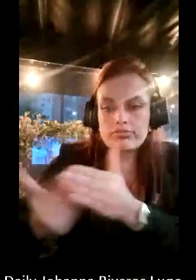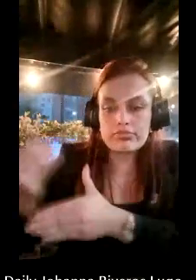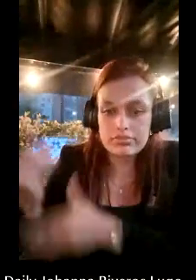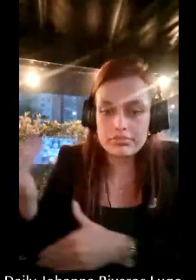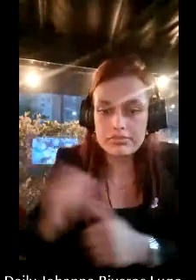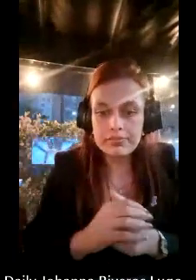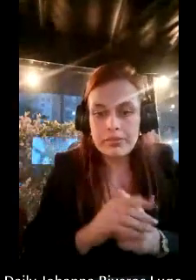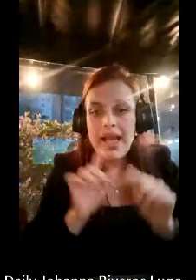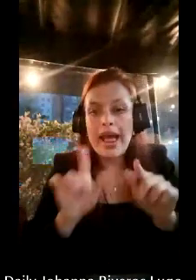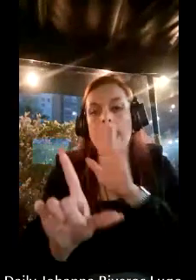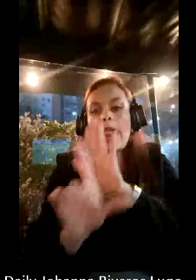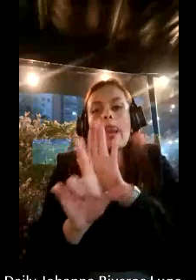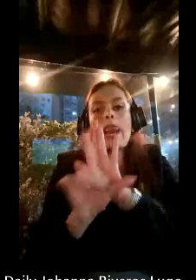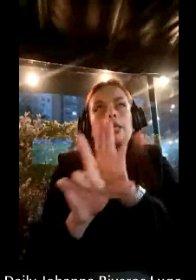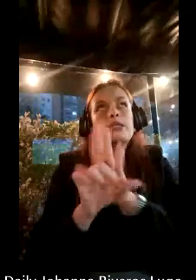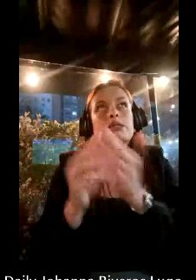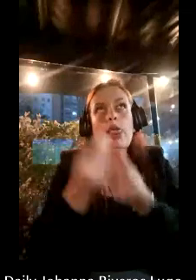física.